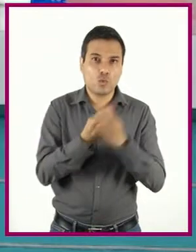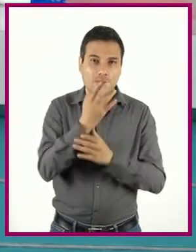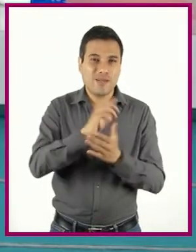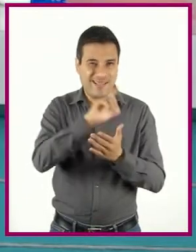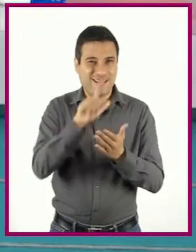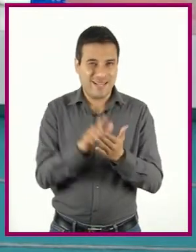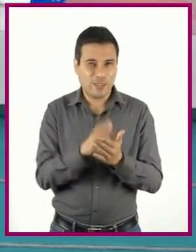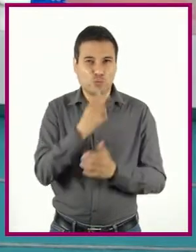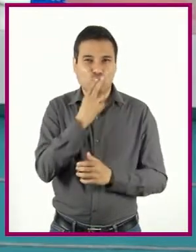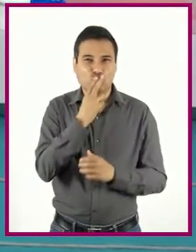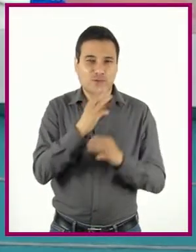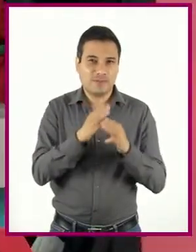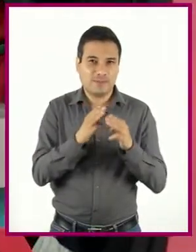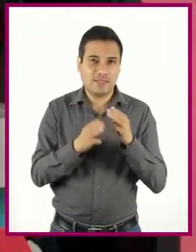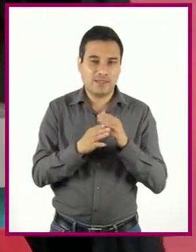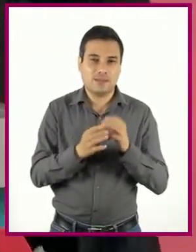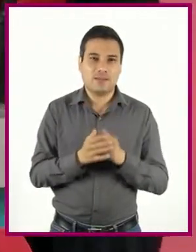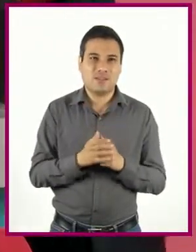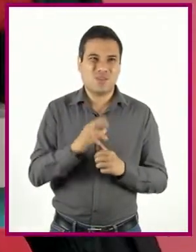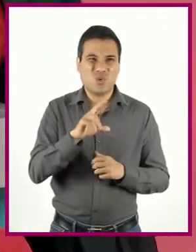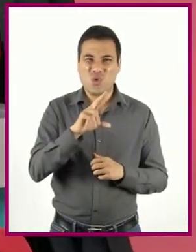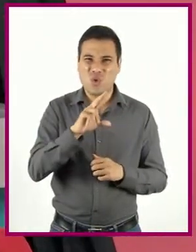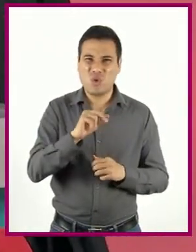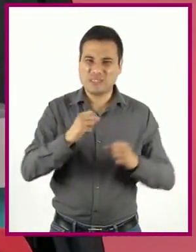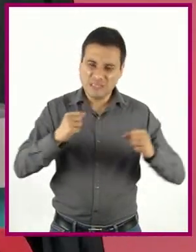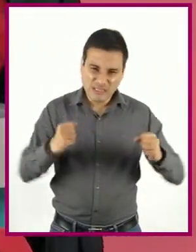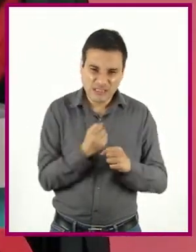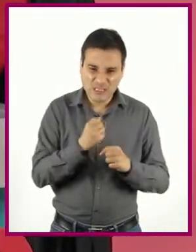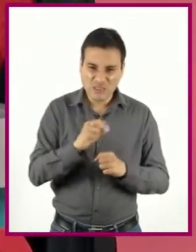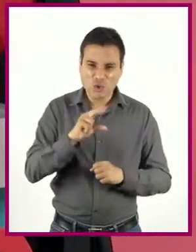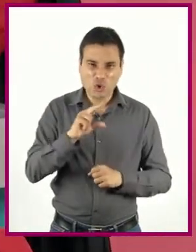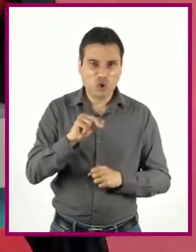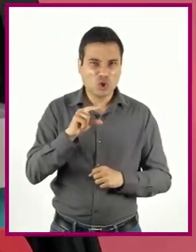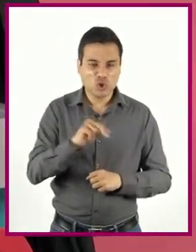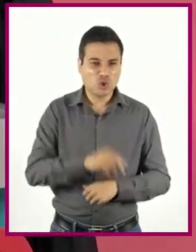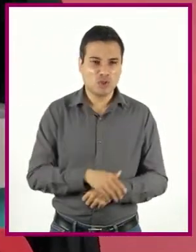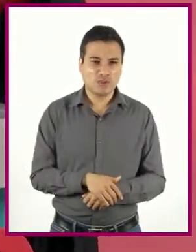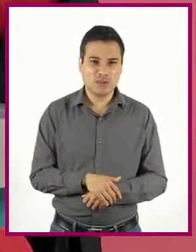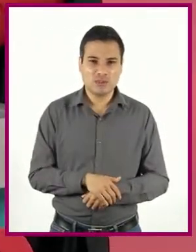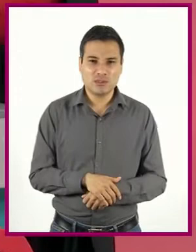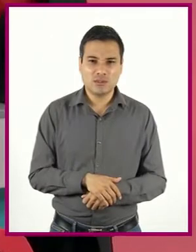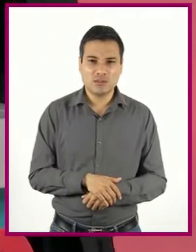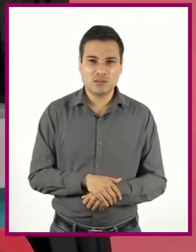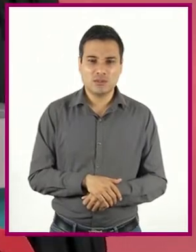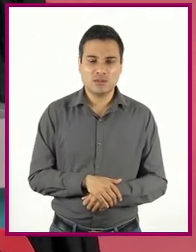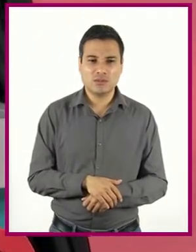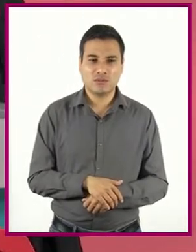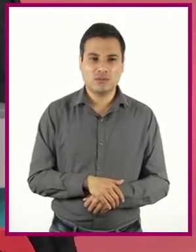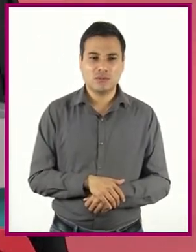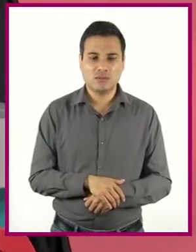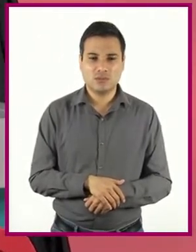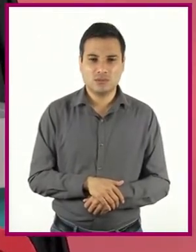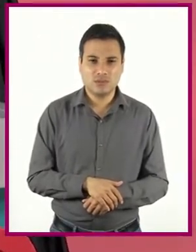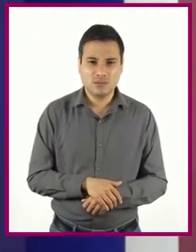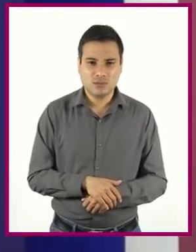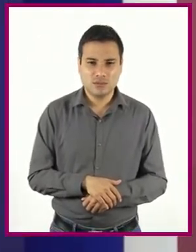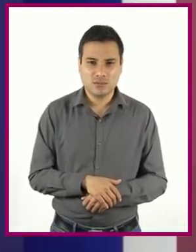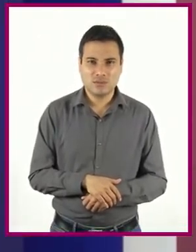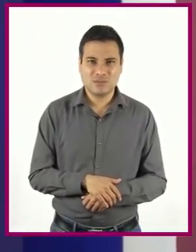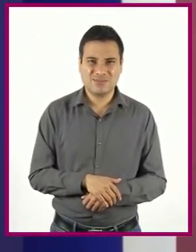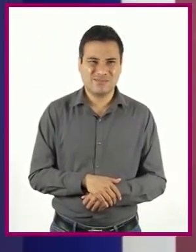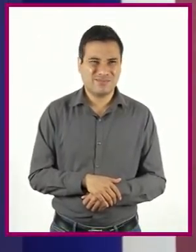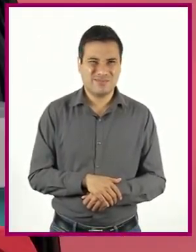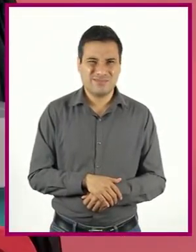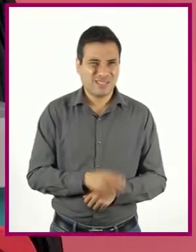de la materia. ¡Ay, no! ¡No puede ser! Sí, ¡chico pero... corrosivo! ¿De dónde sacaste